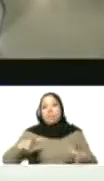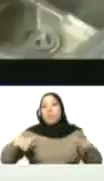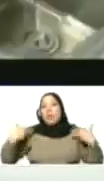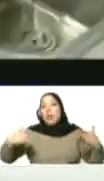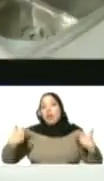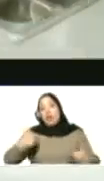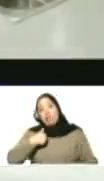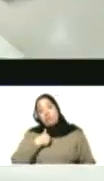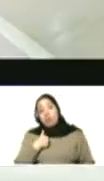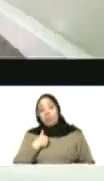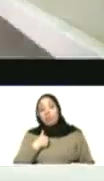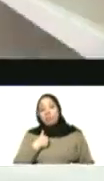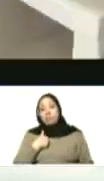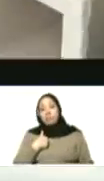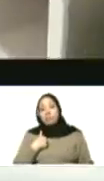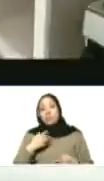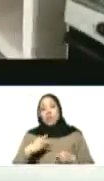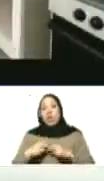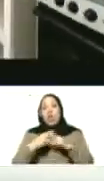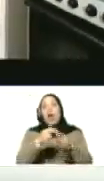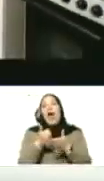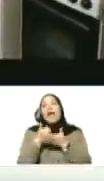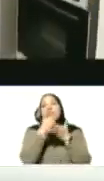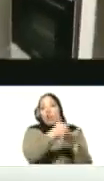poder tender mi mano